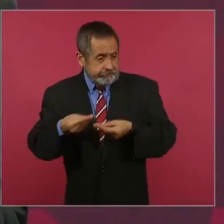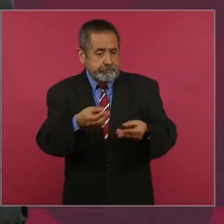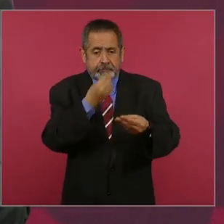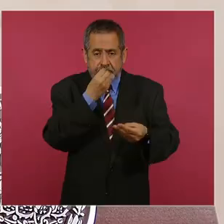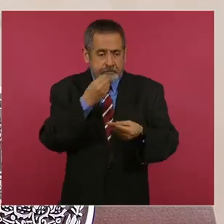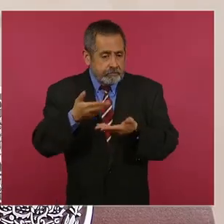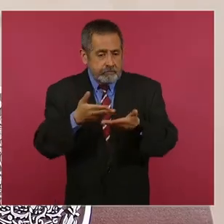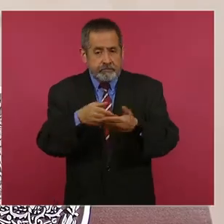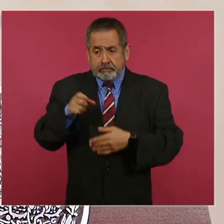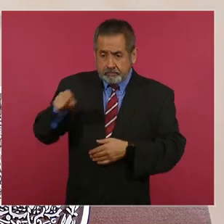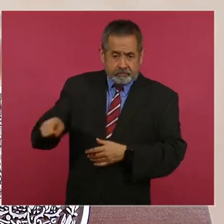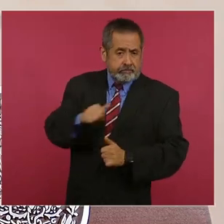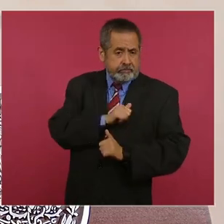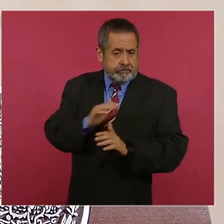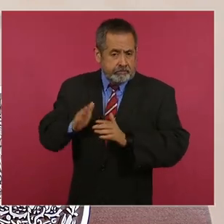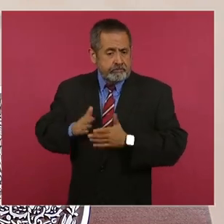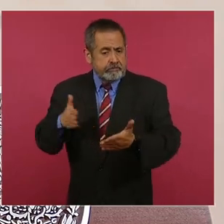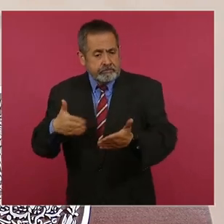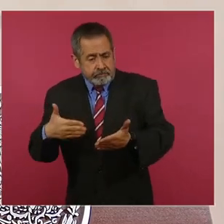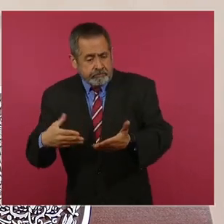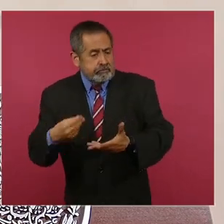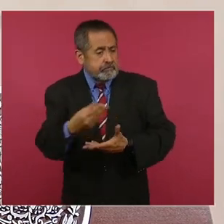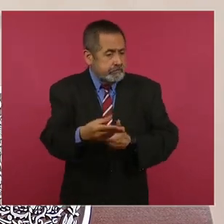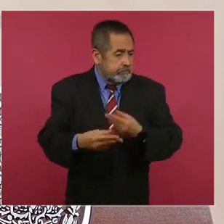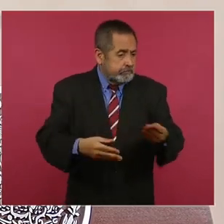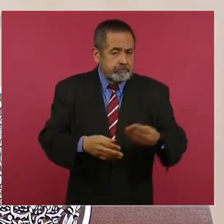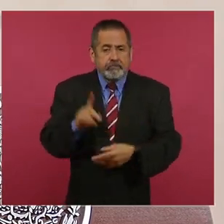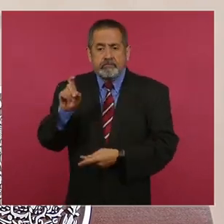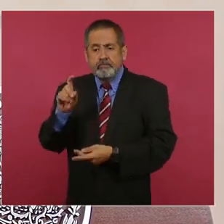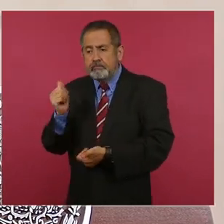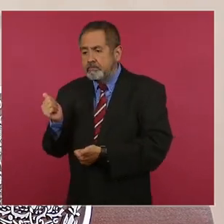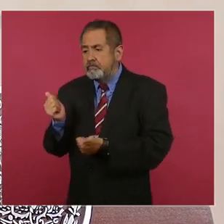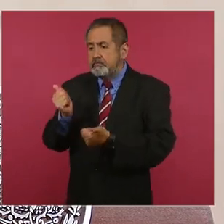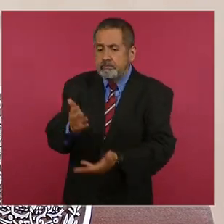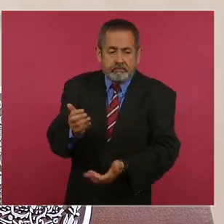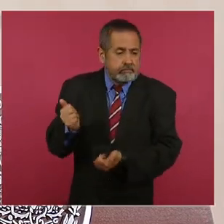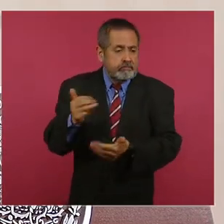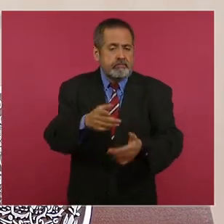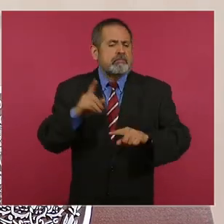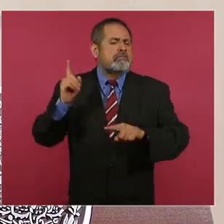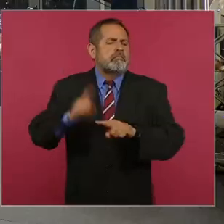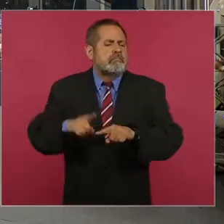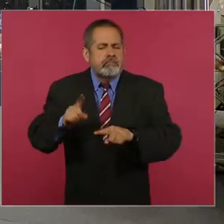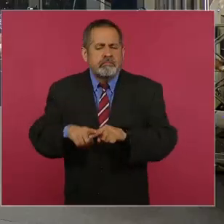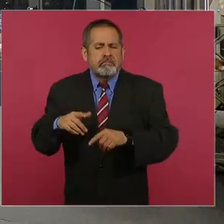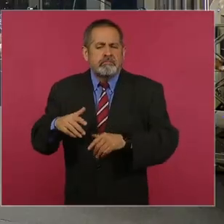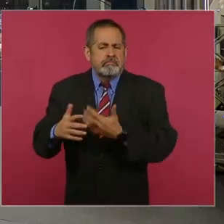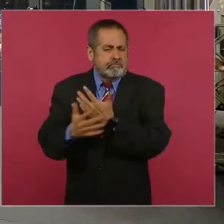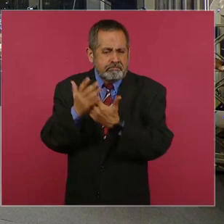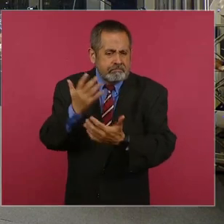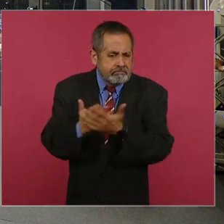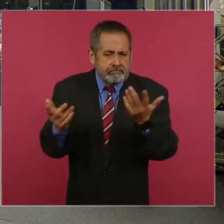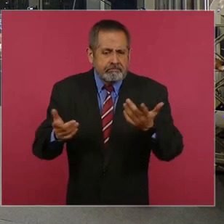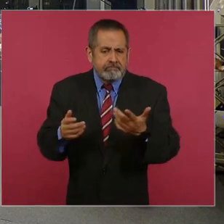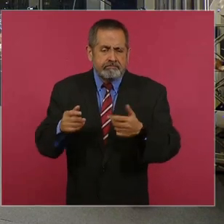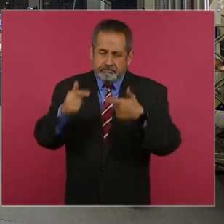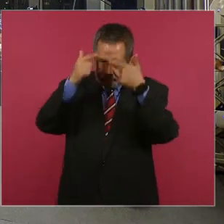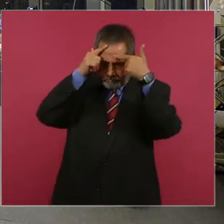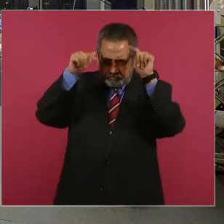para que no falte la comida que no falte el agua quienes están trabajando en eso marinos